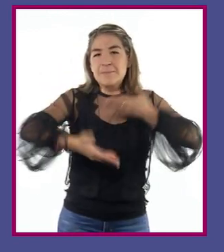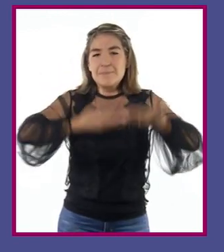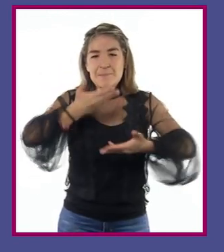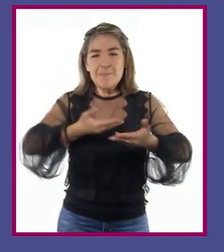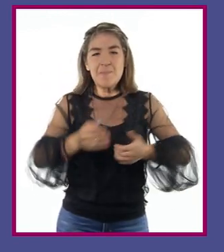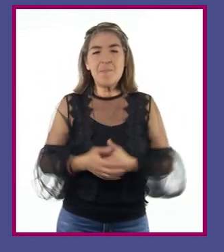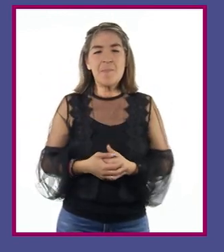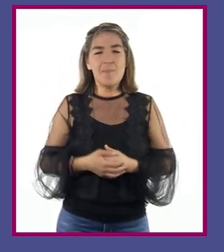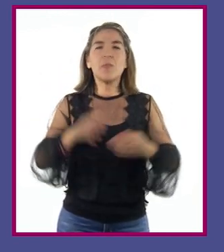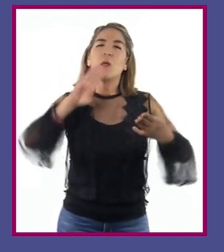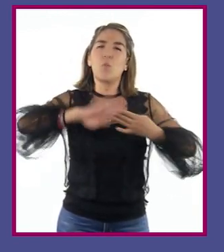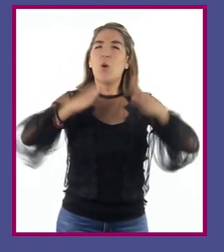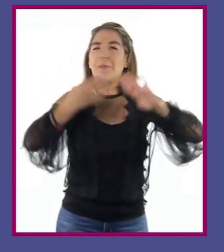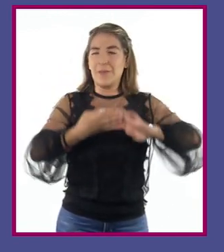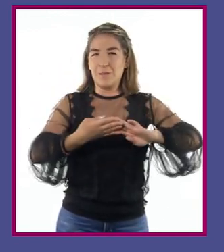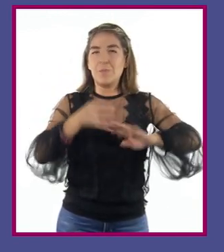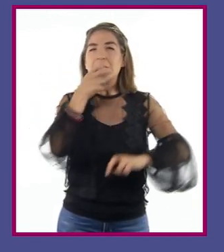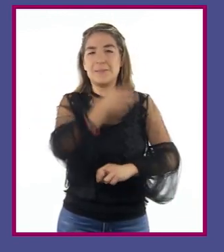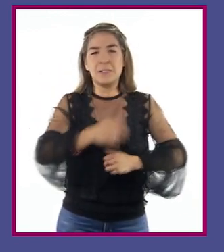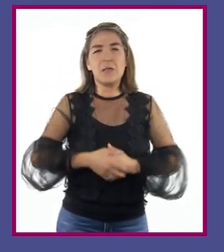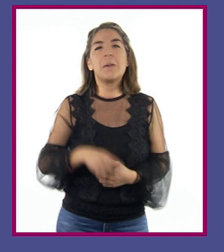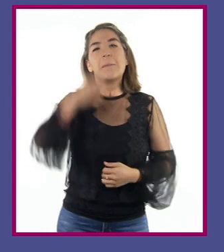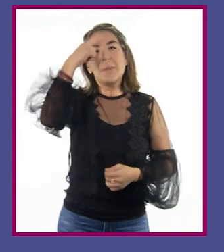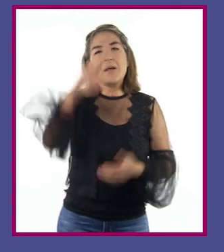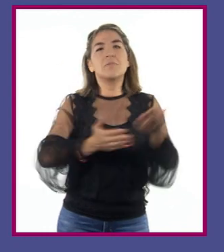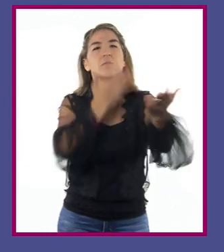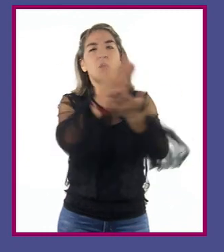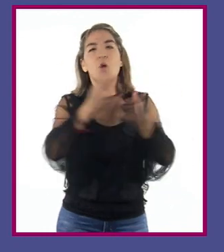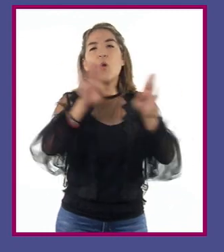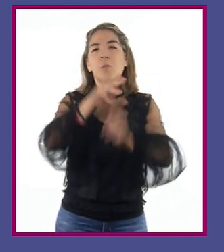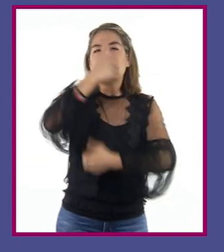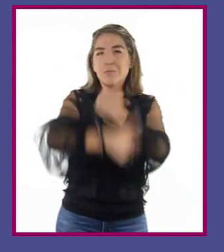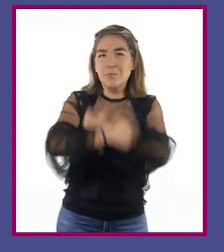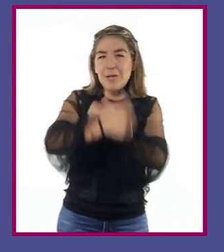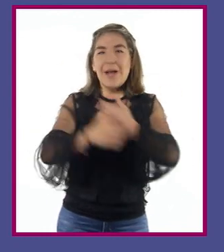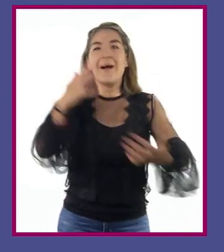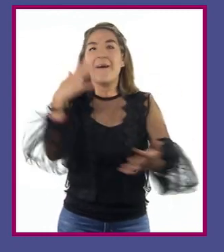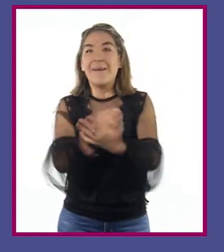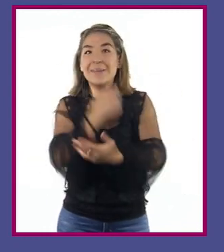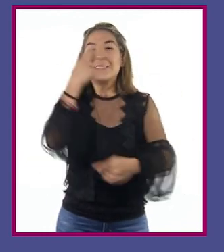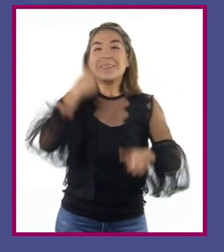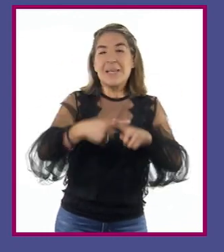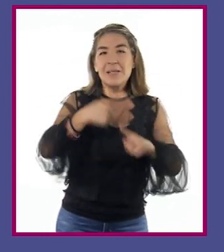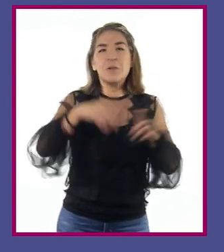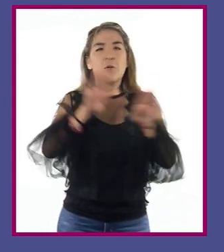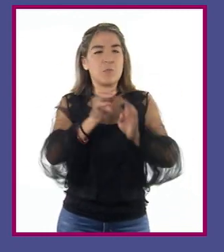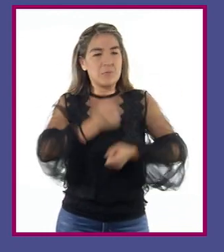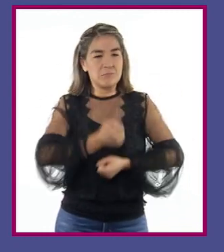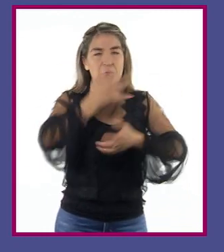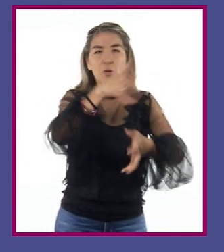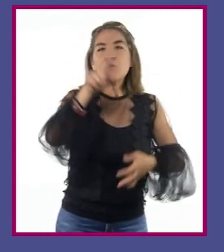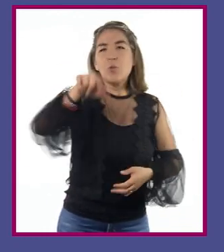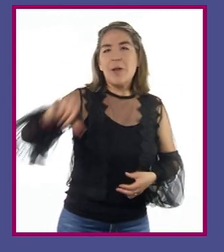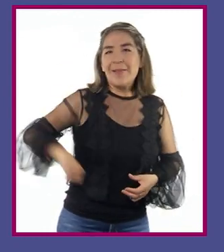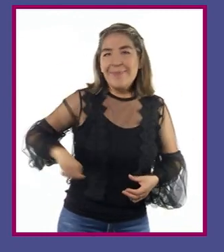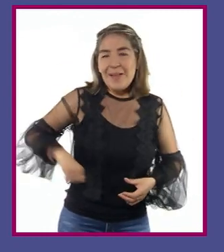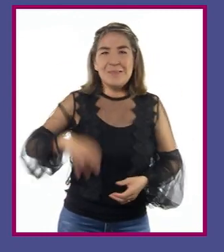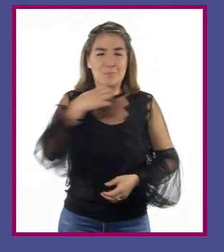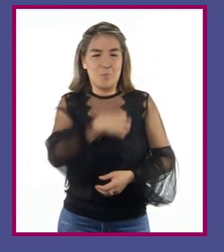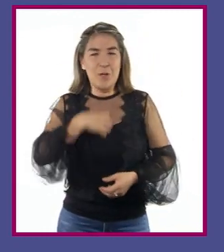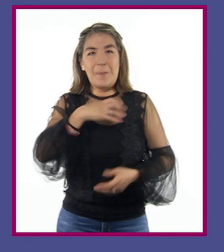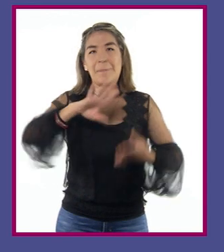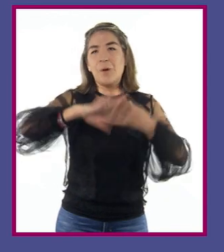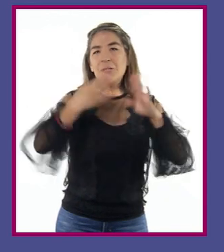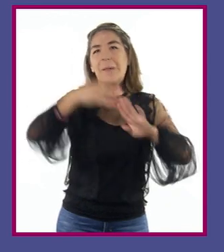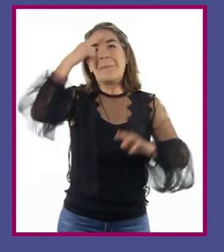motivos. Esta carta se suele pedir en convocatorias o concursos, ya que en ella puedes expresar los intereses o motivaciones para obtener